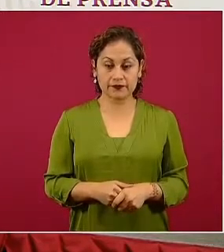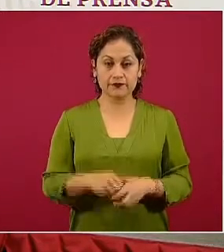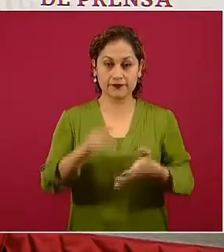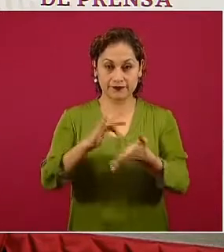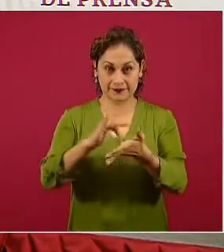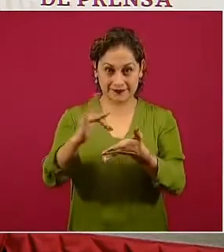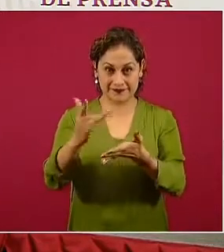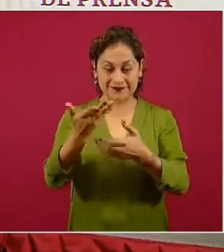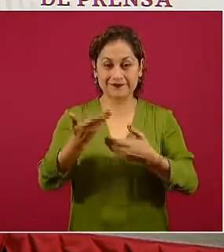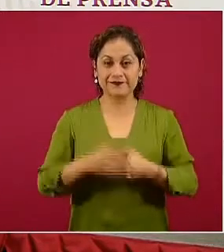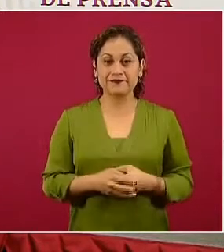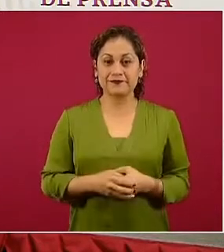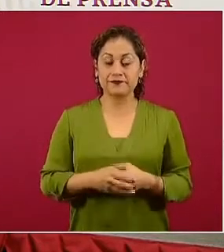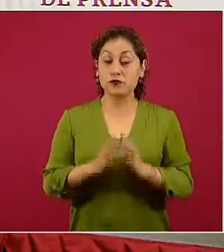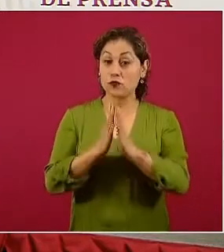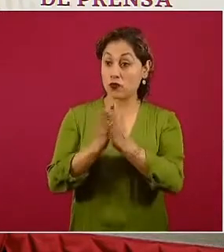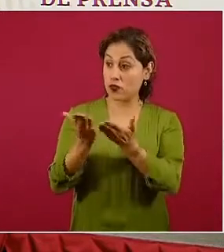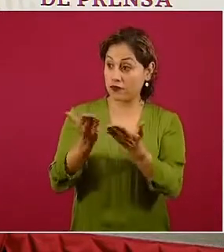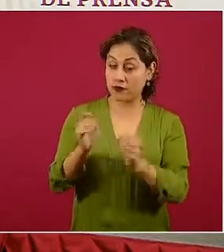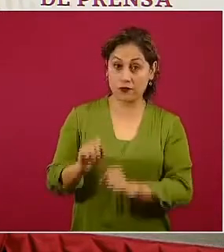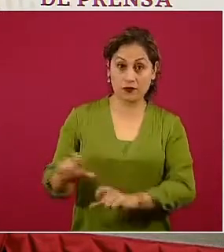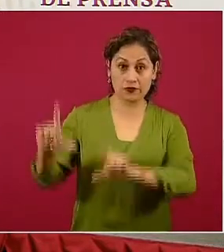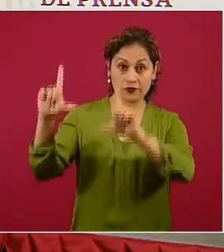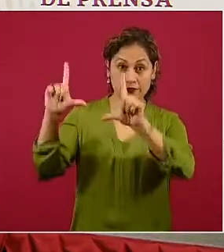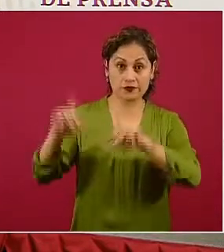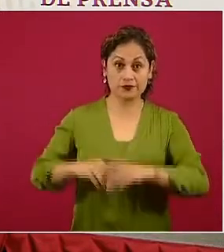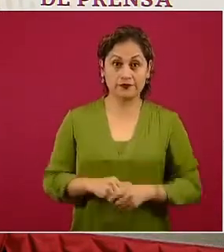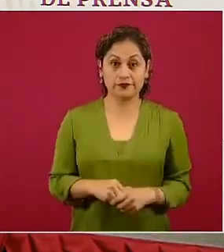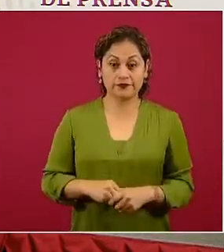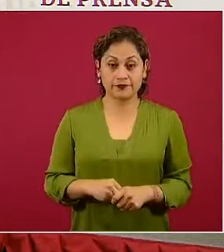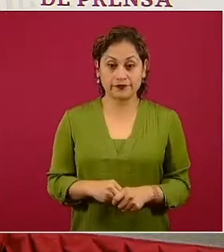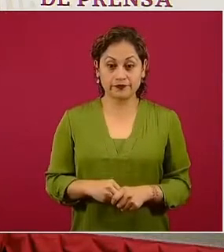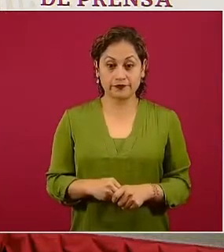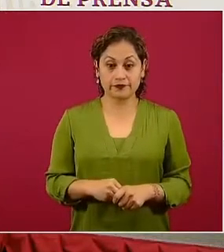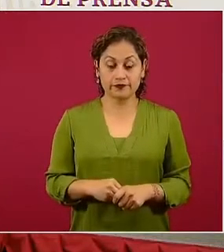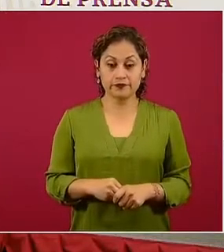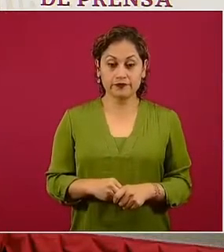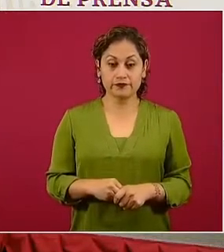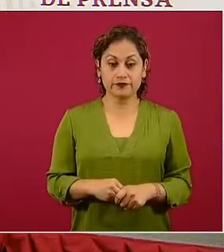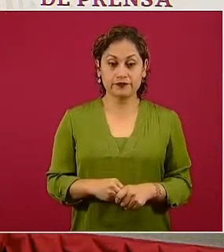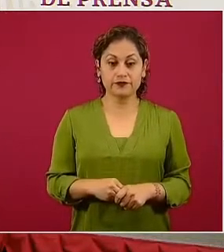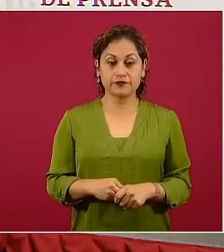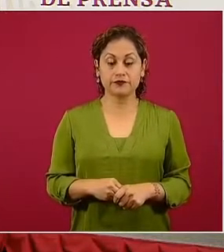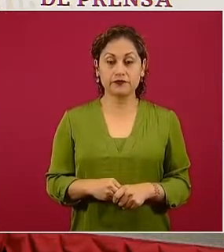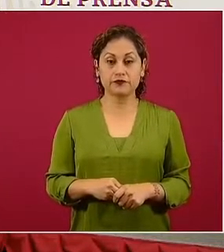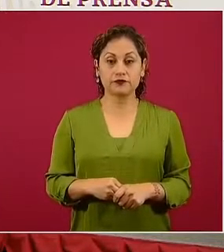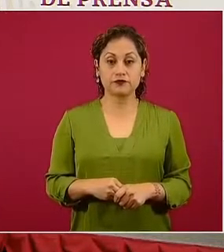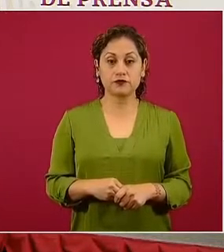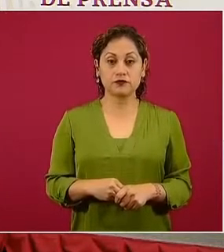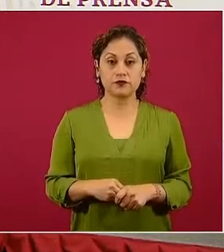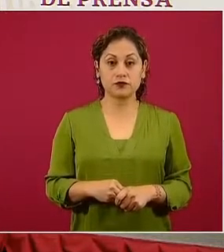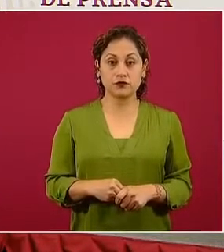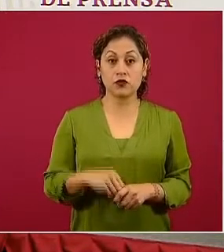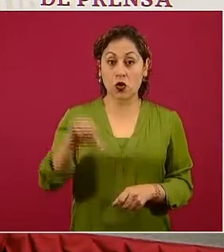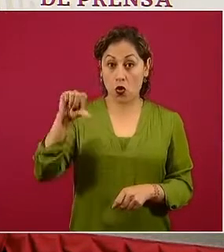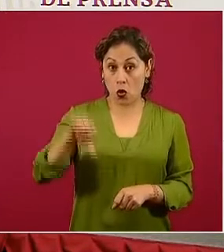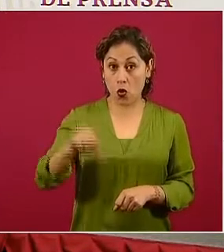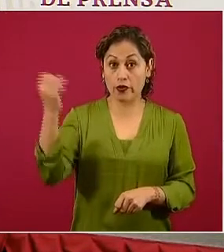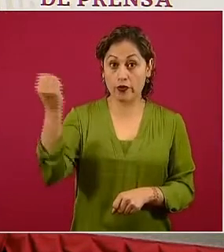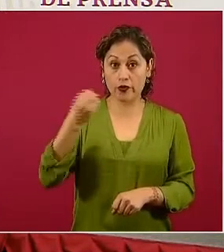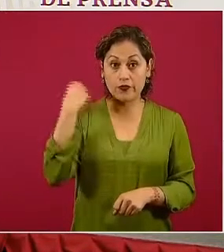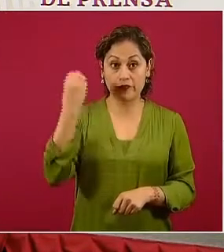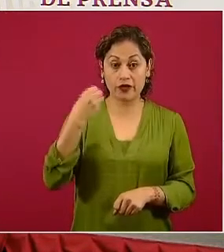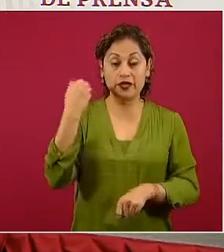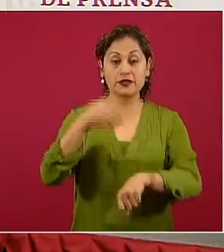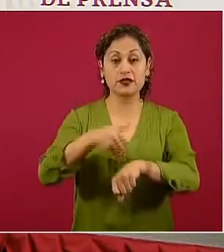Gracias. Si nos pueden compartir, por favor, la primera diapositiva. Estamos iniciando esta conferencia